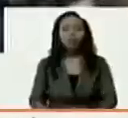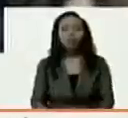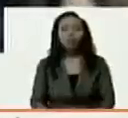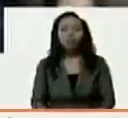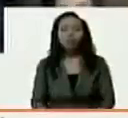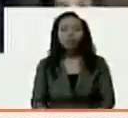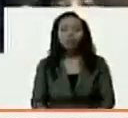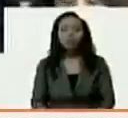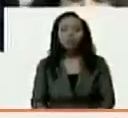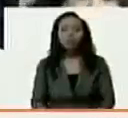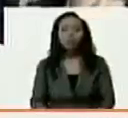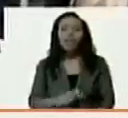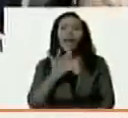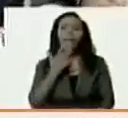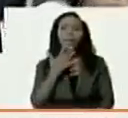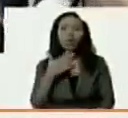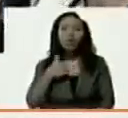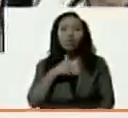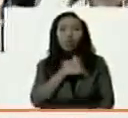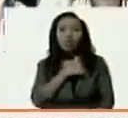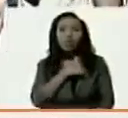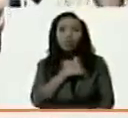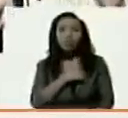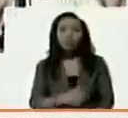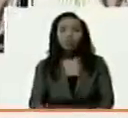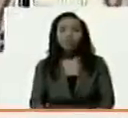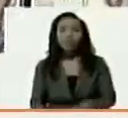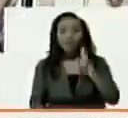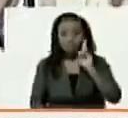Si nosotros, miren,